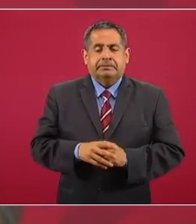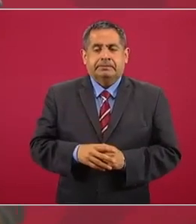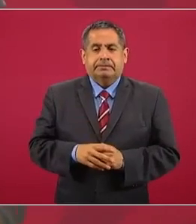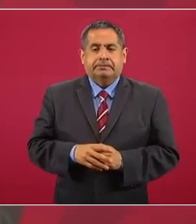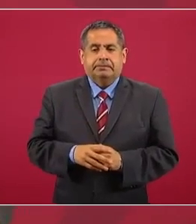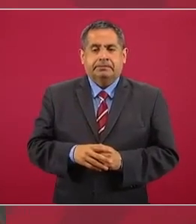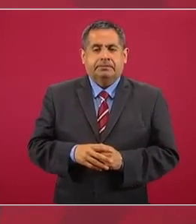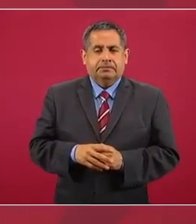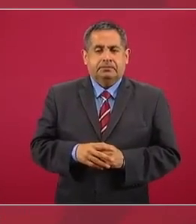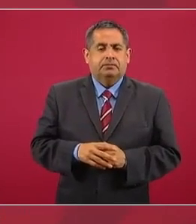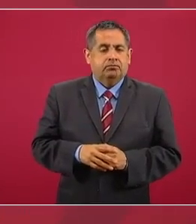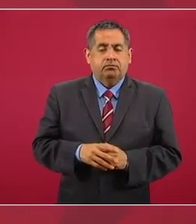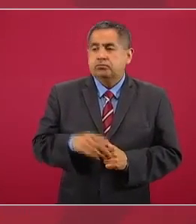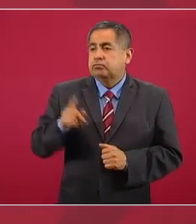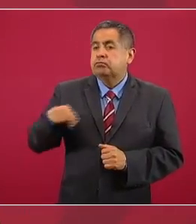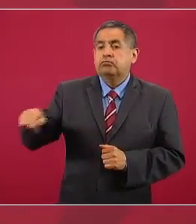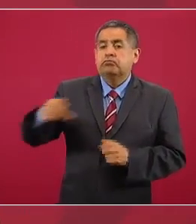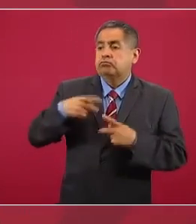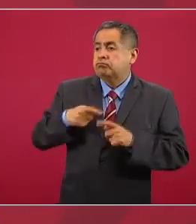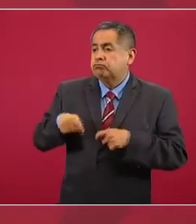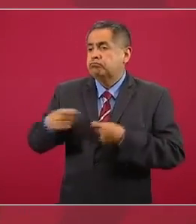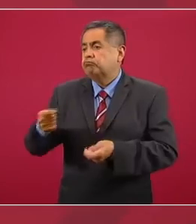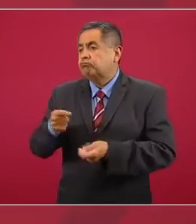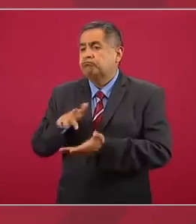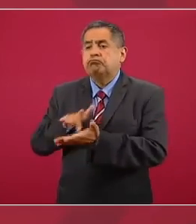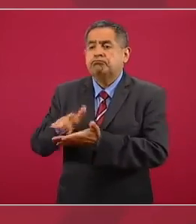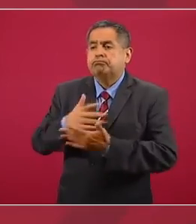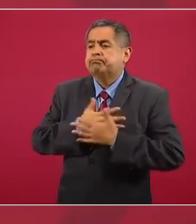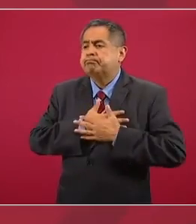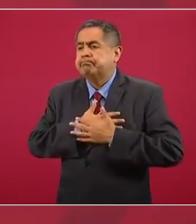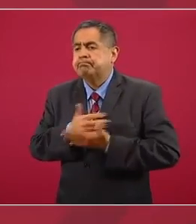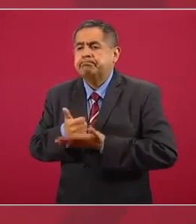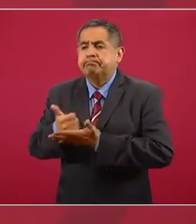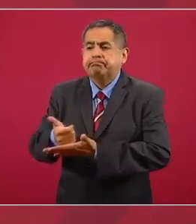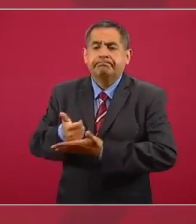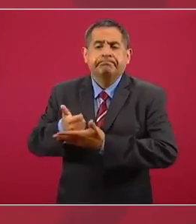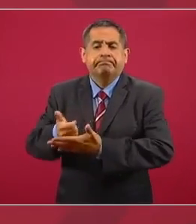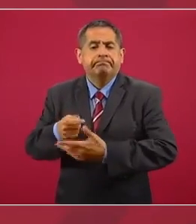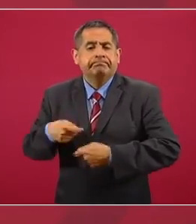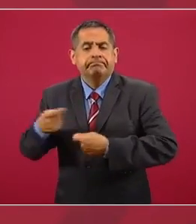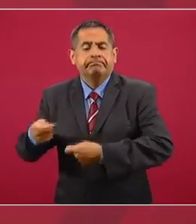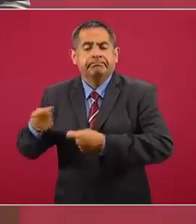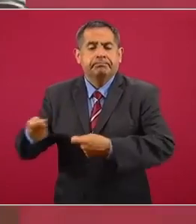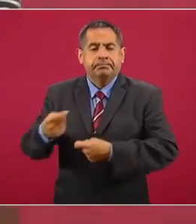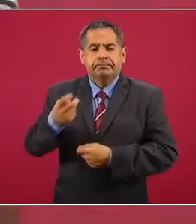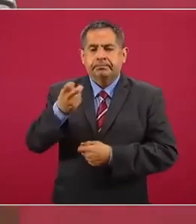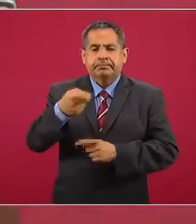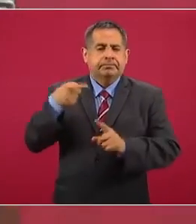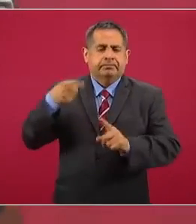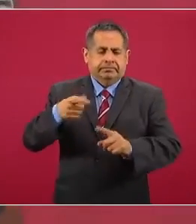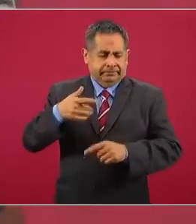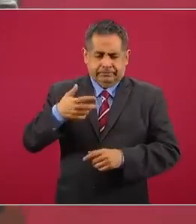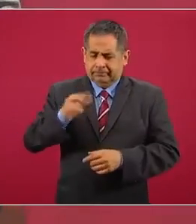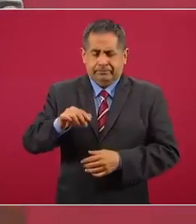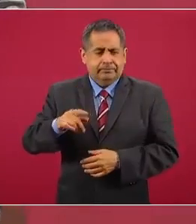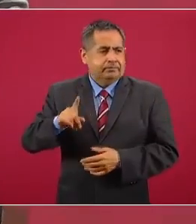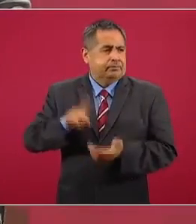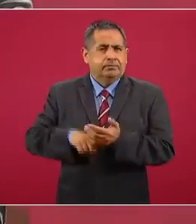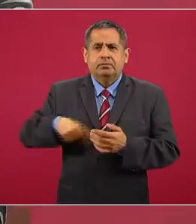el ayudar a los demás, el amor al prójimo, pues es la esencia del humanismo,